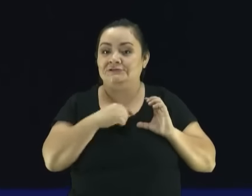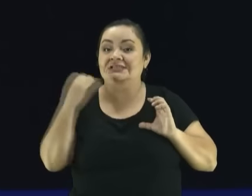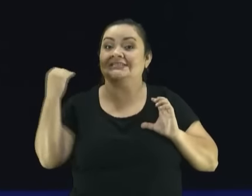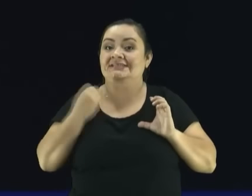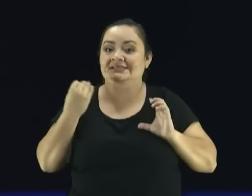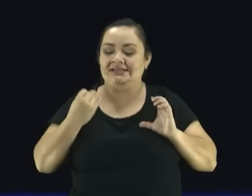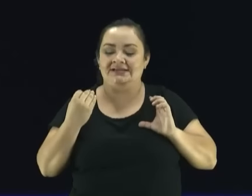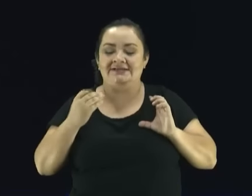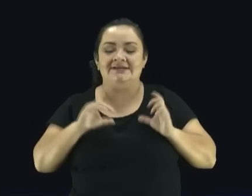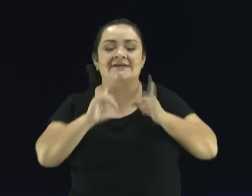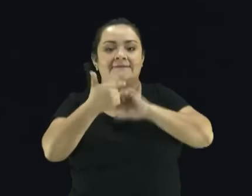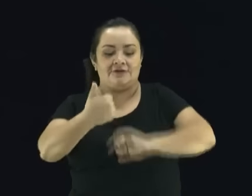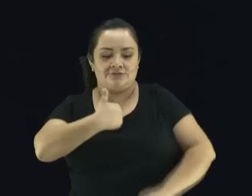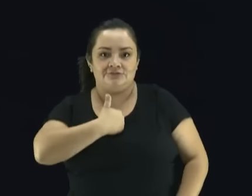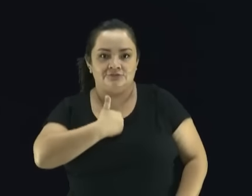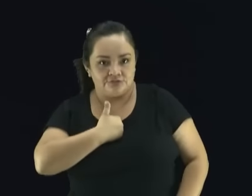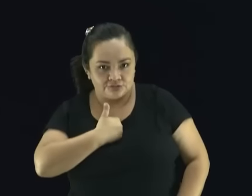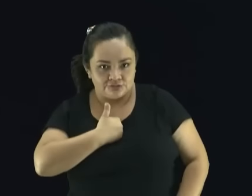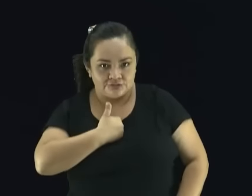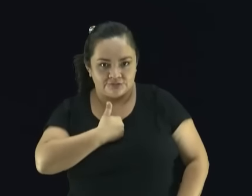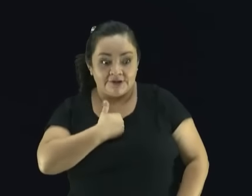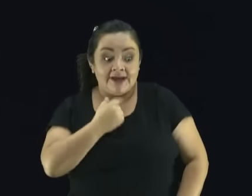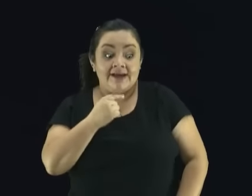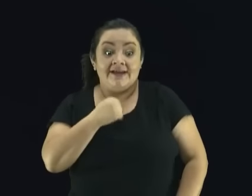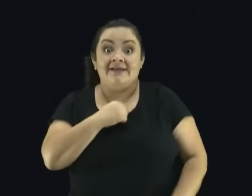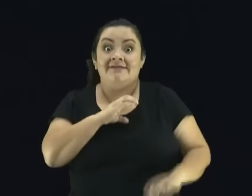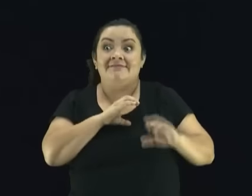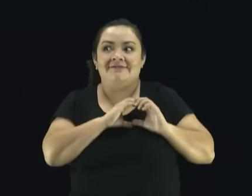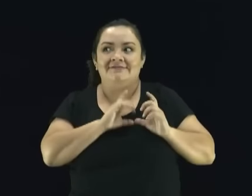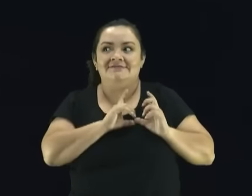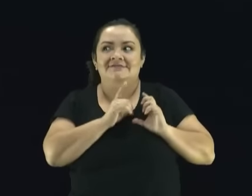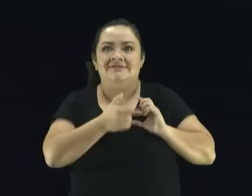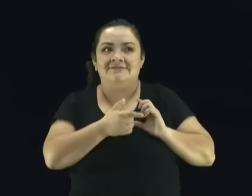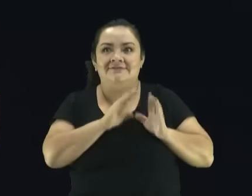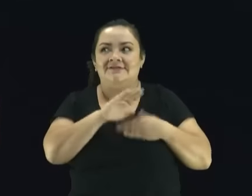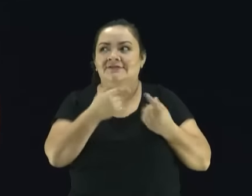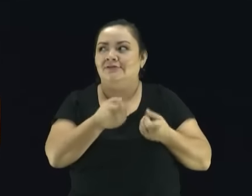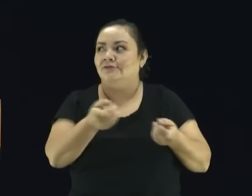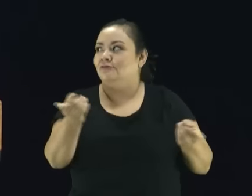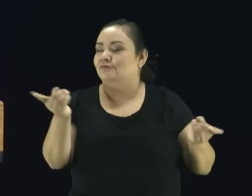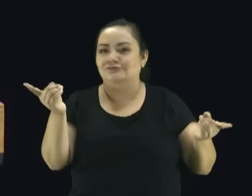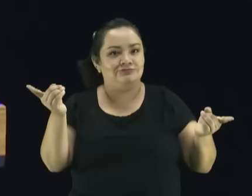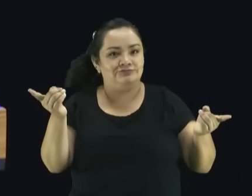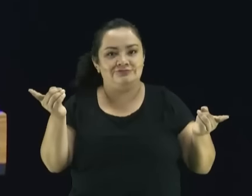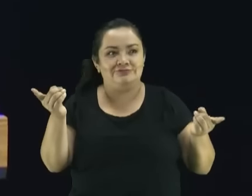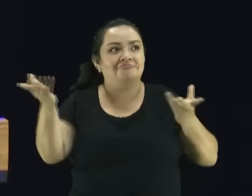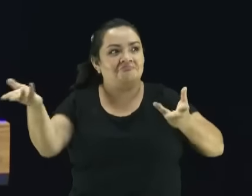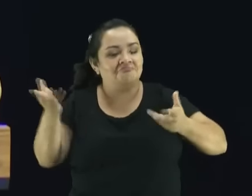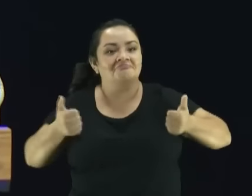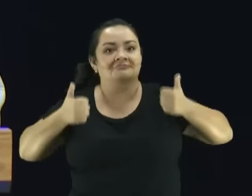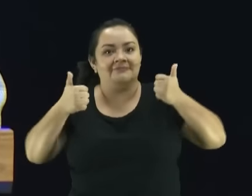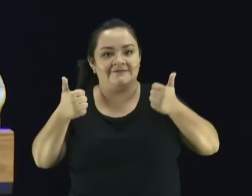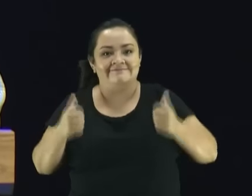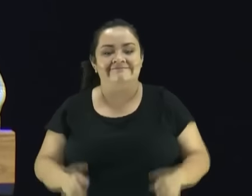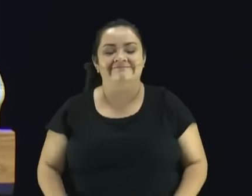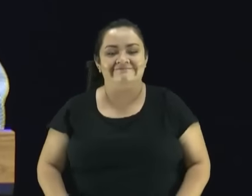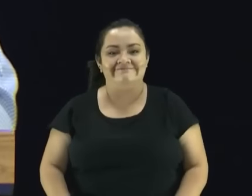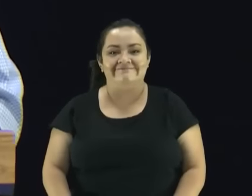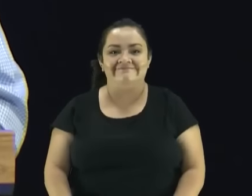corazón y su corazón hará que todas las cosas le ayuden para